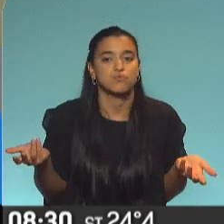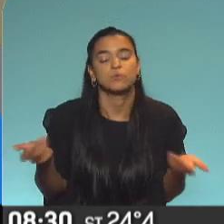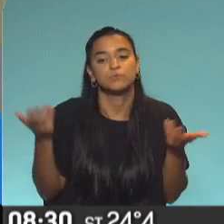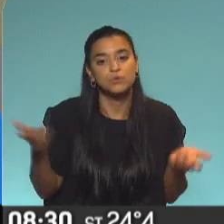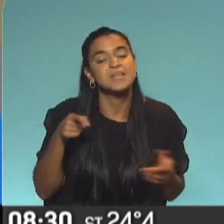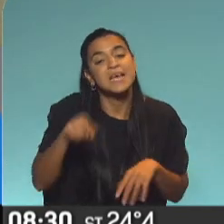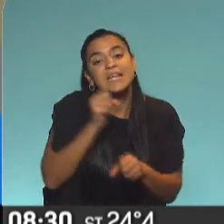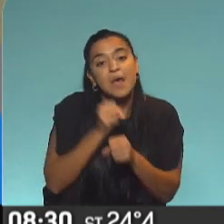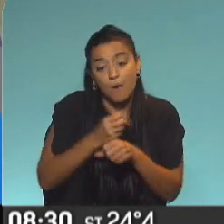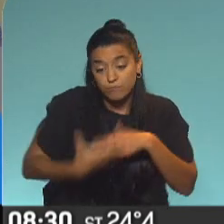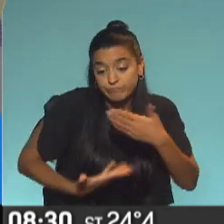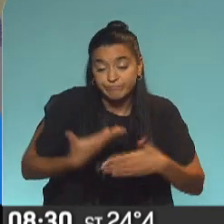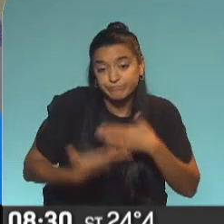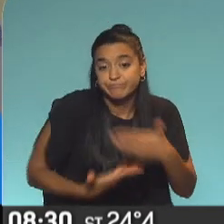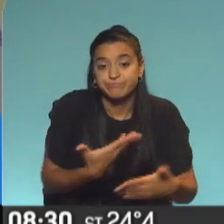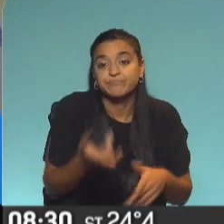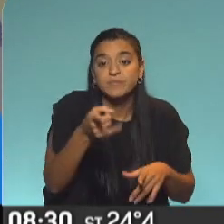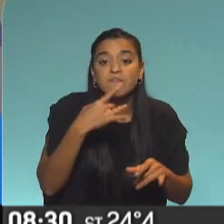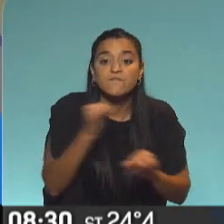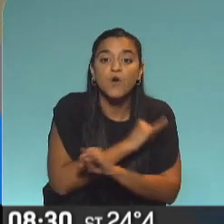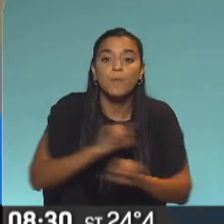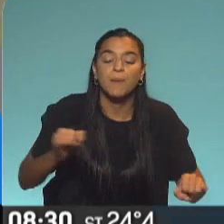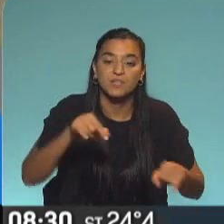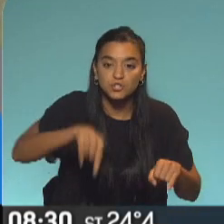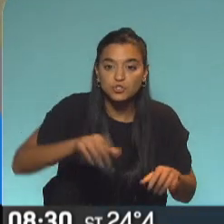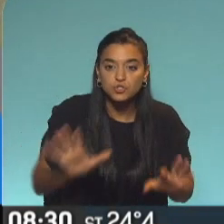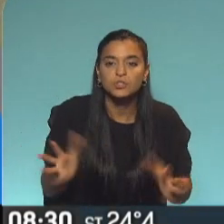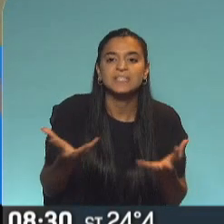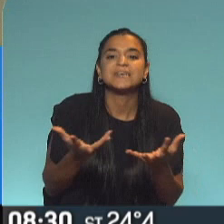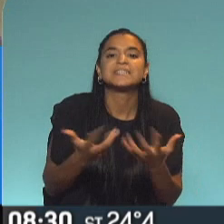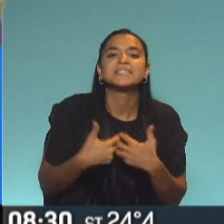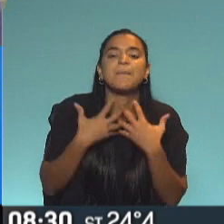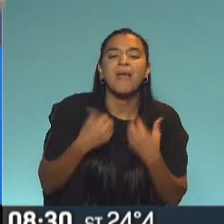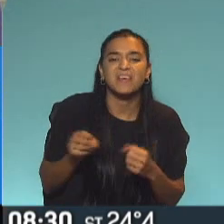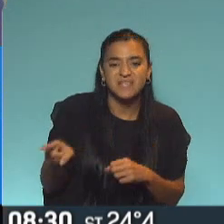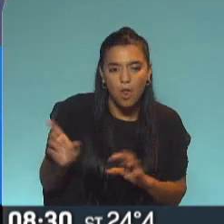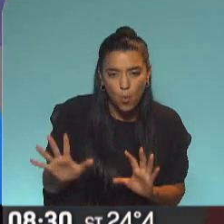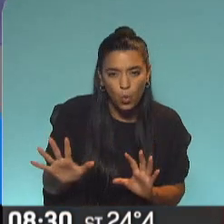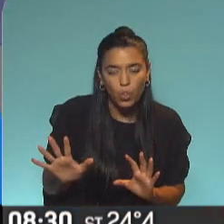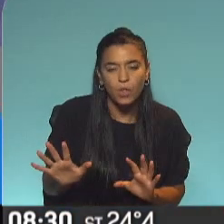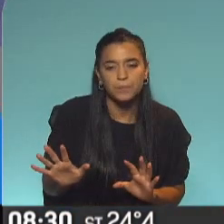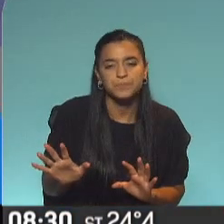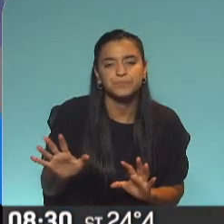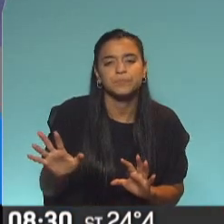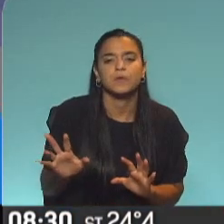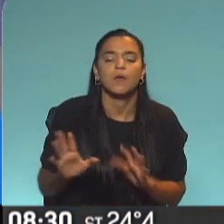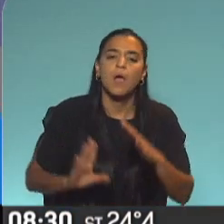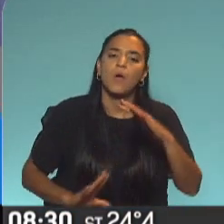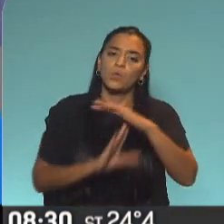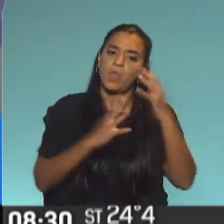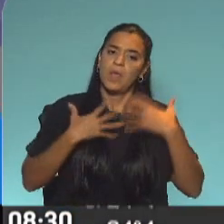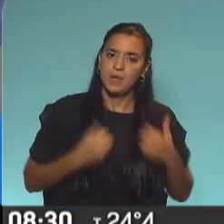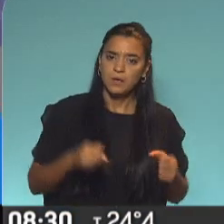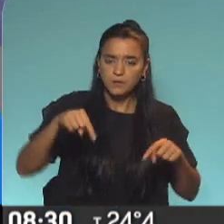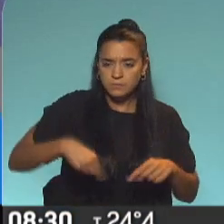son trabajos en marcha y esa es información que tiene todo el sistema sanitario, las autoridades de salud, para